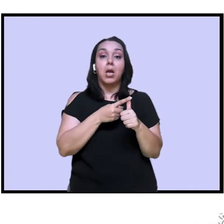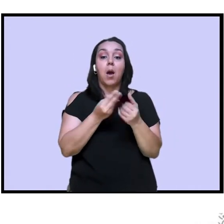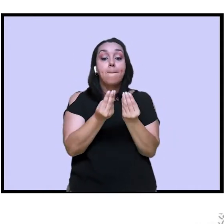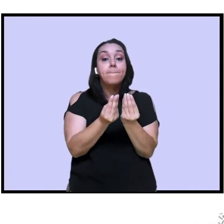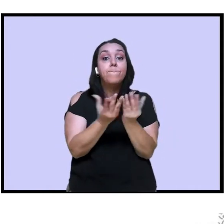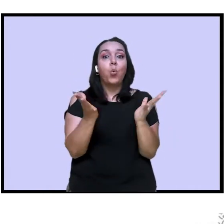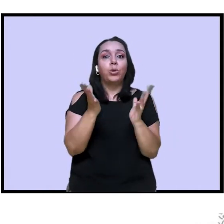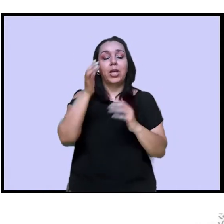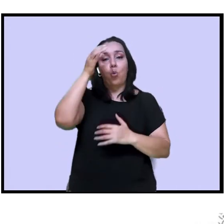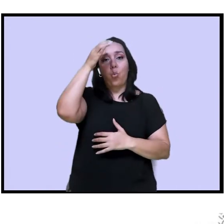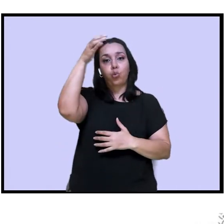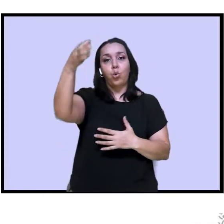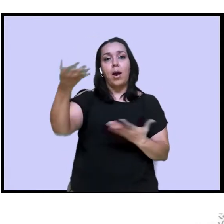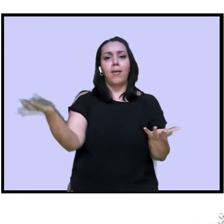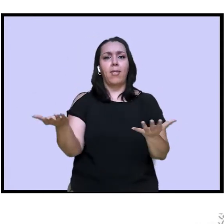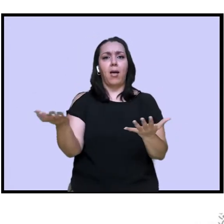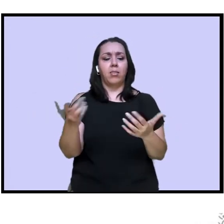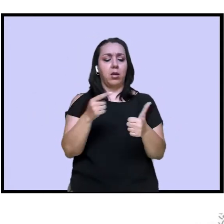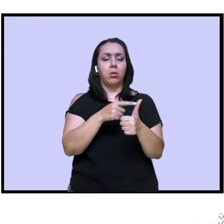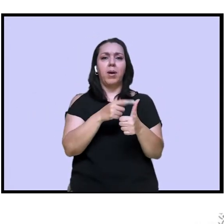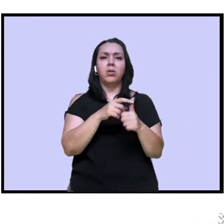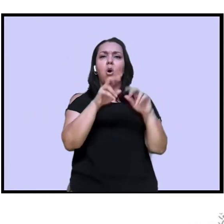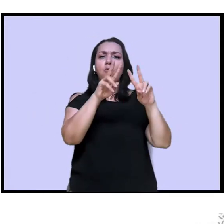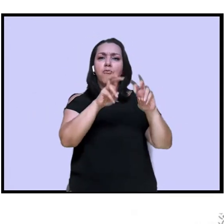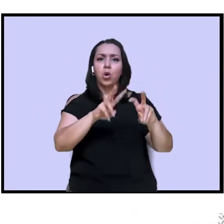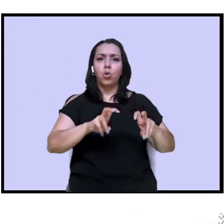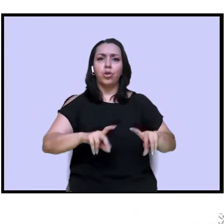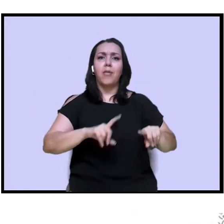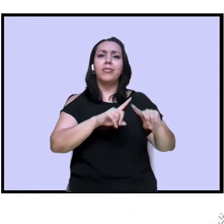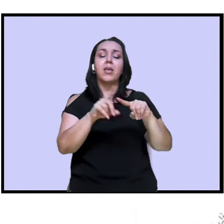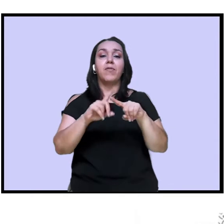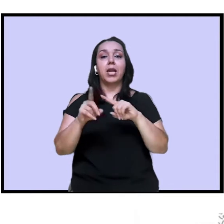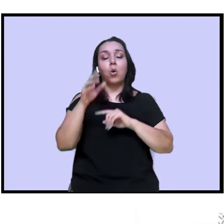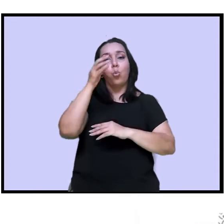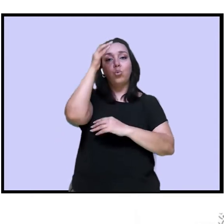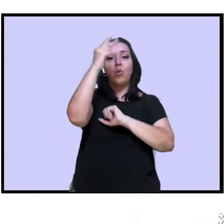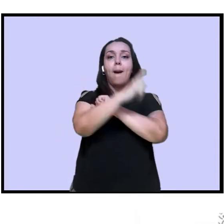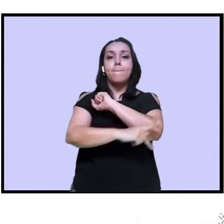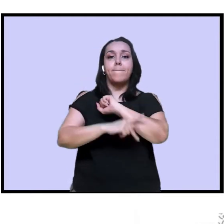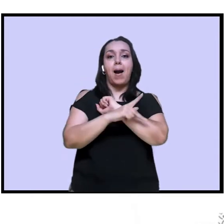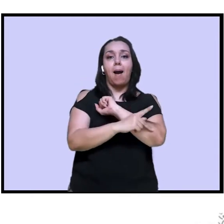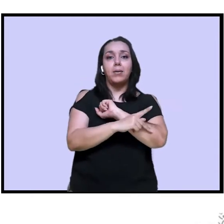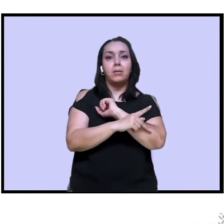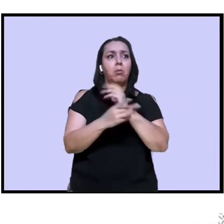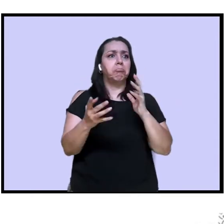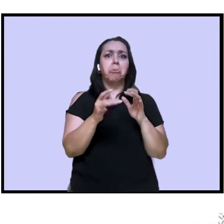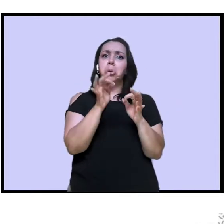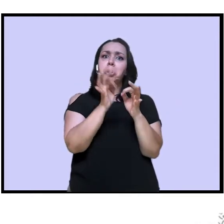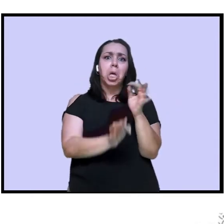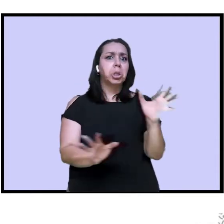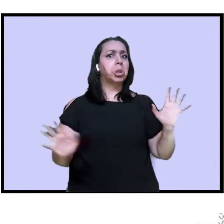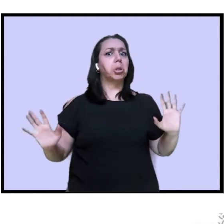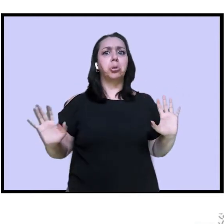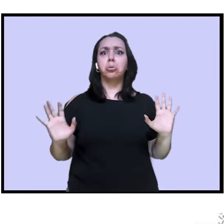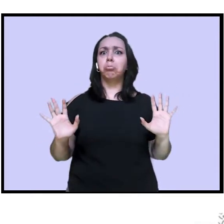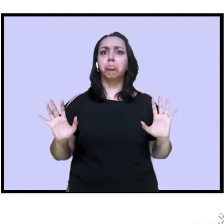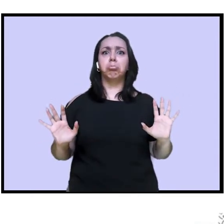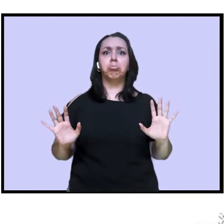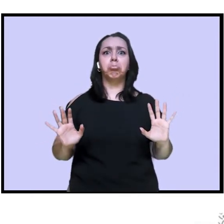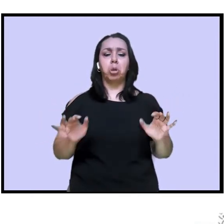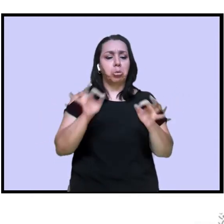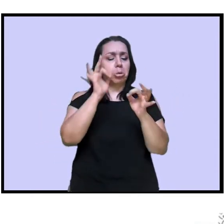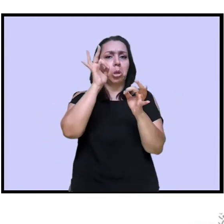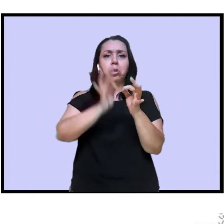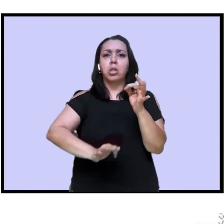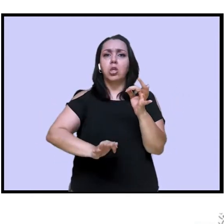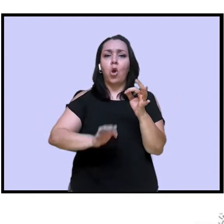Primero, desde la multiculturalidad, lo que vamos a establecer es un reconocimiento de la diversidad cultural del país. Es muy sencillo, a